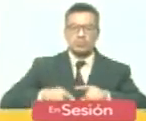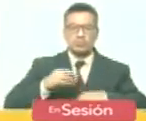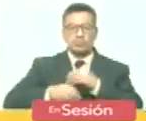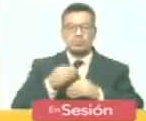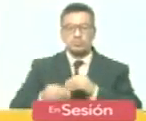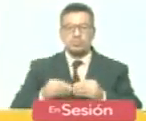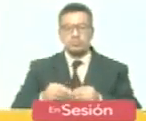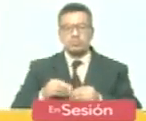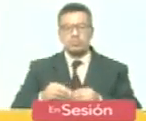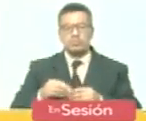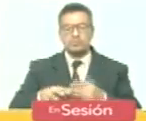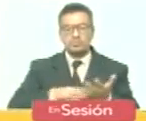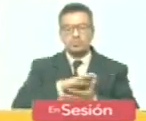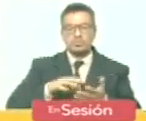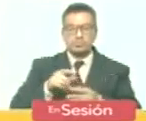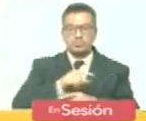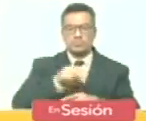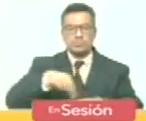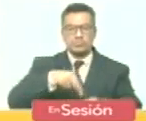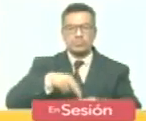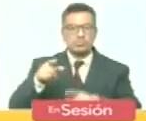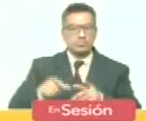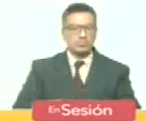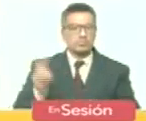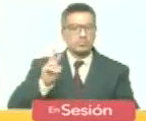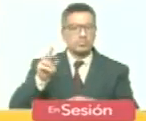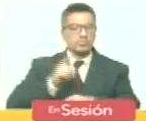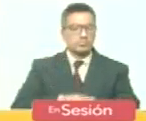que afectaban la vida nacional de aquel momento.